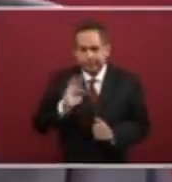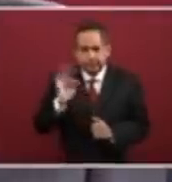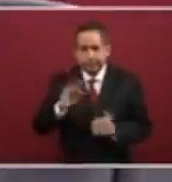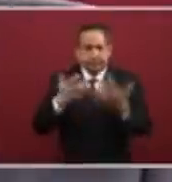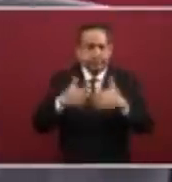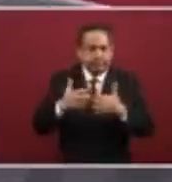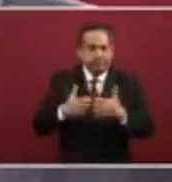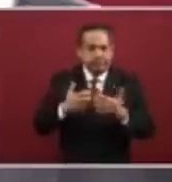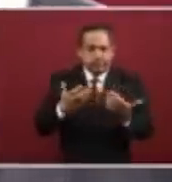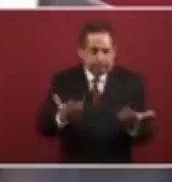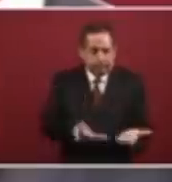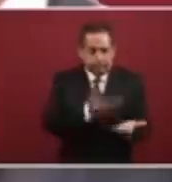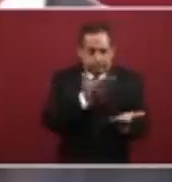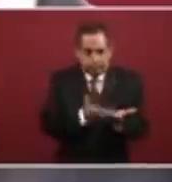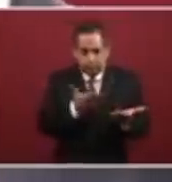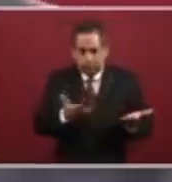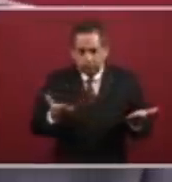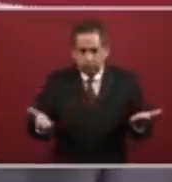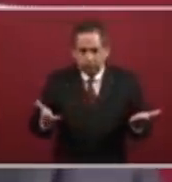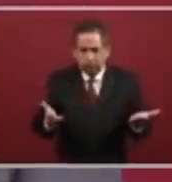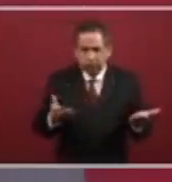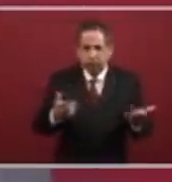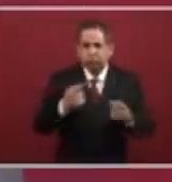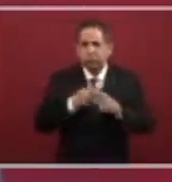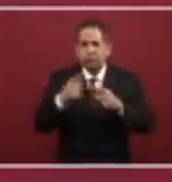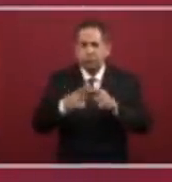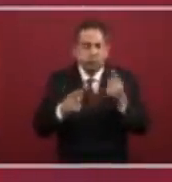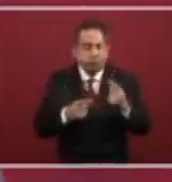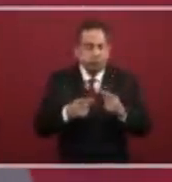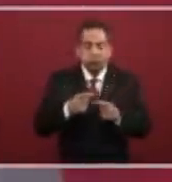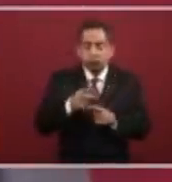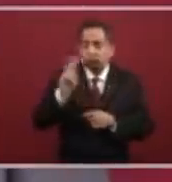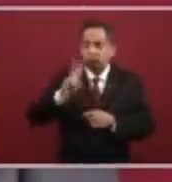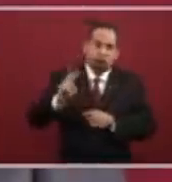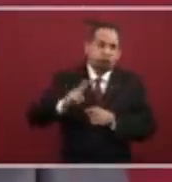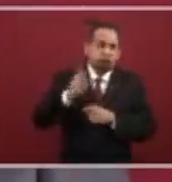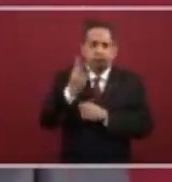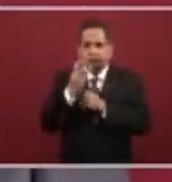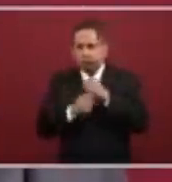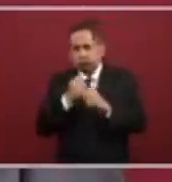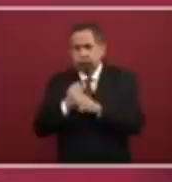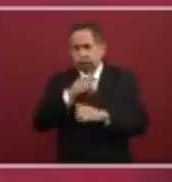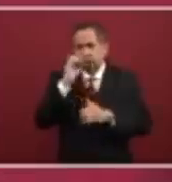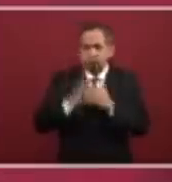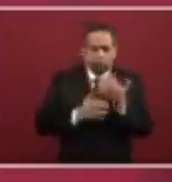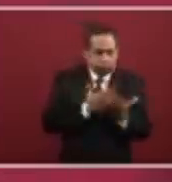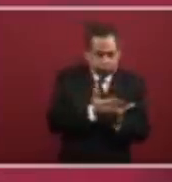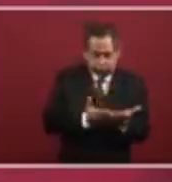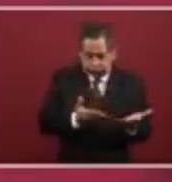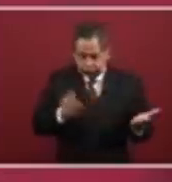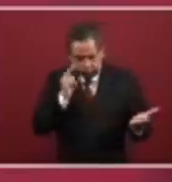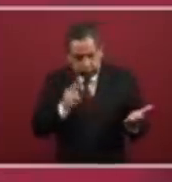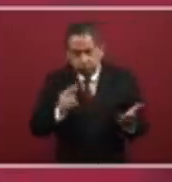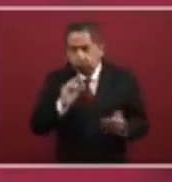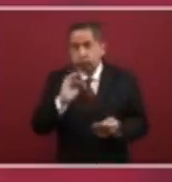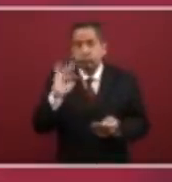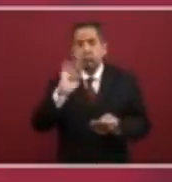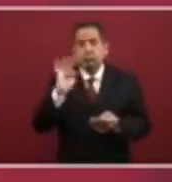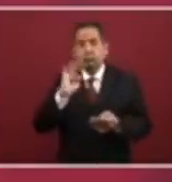presentaran ofertas de terminar la refinería en 3 años y hasta a lo mejor en menos